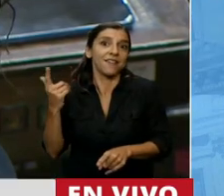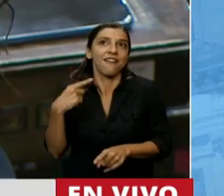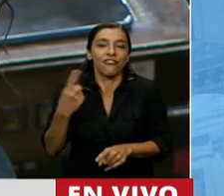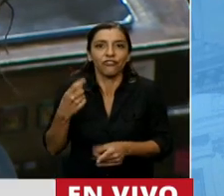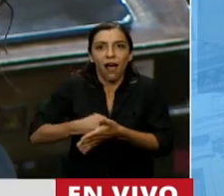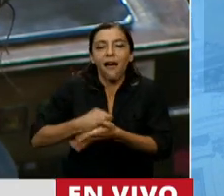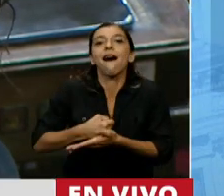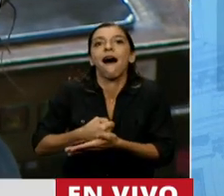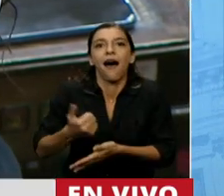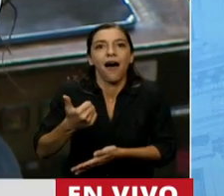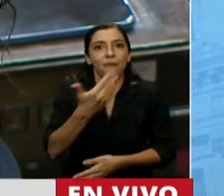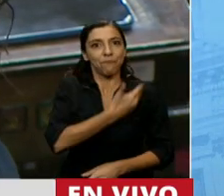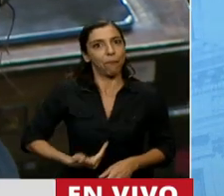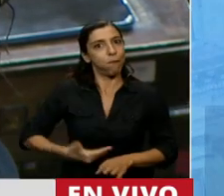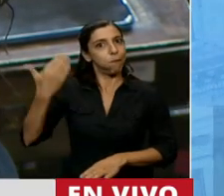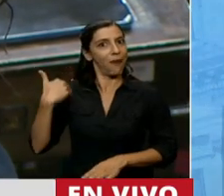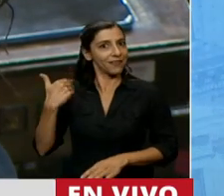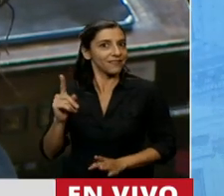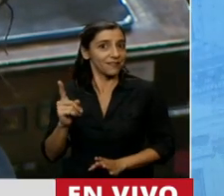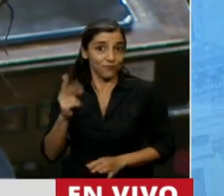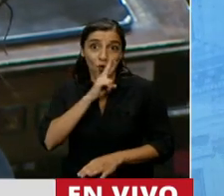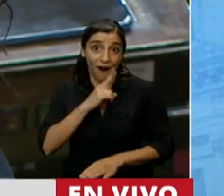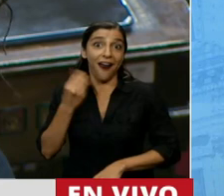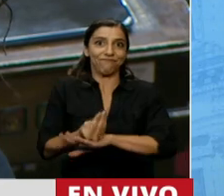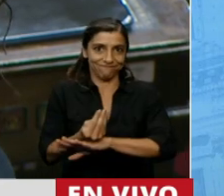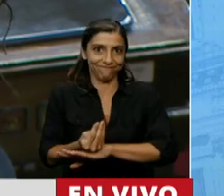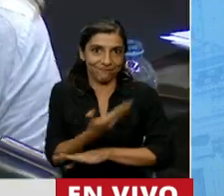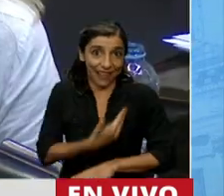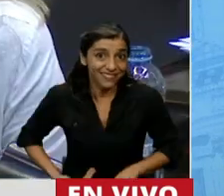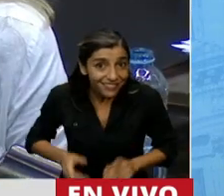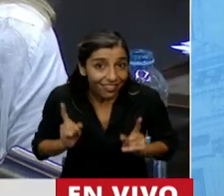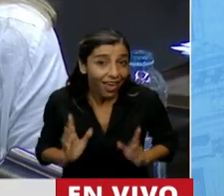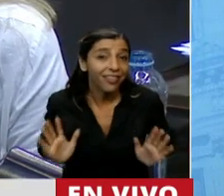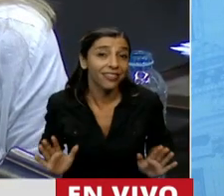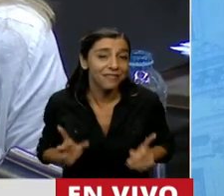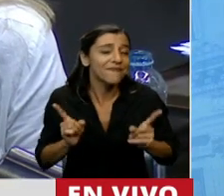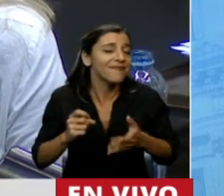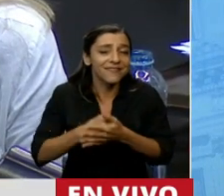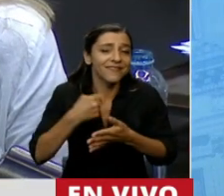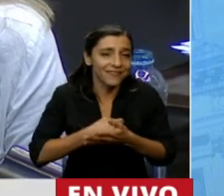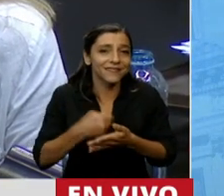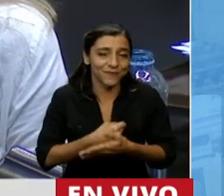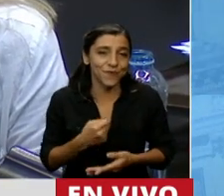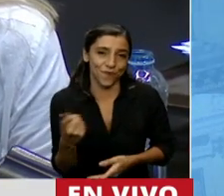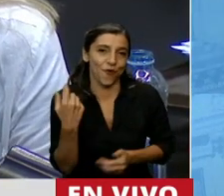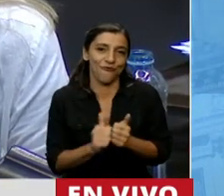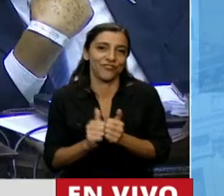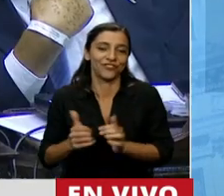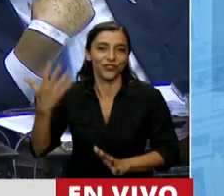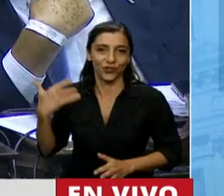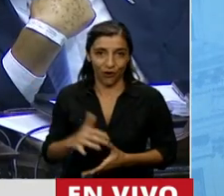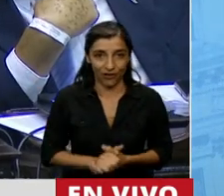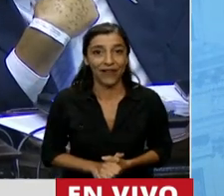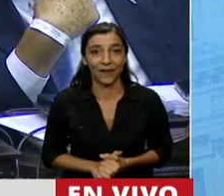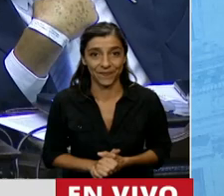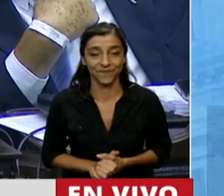Y no puedo evitar contarles, muchos de acá lo hicimos, pero mientras ustedes transitaban esa